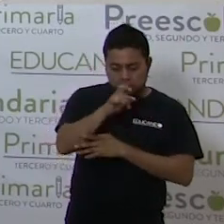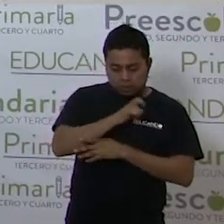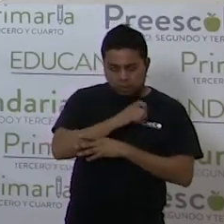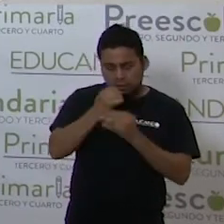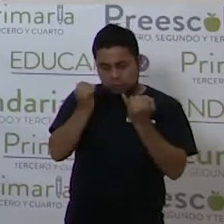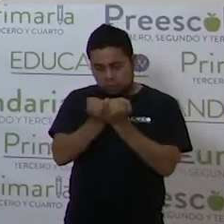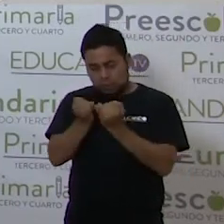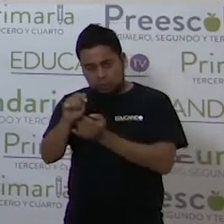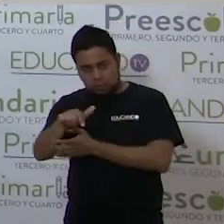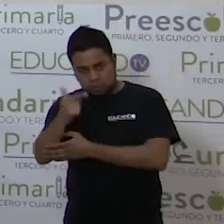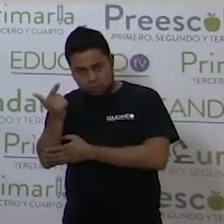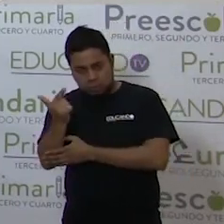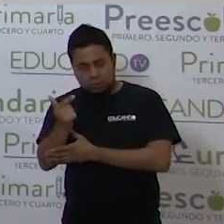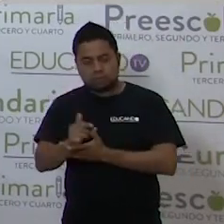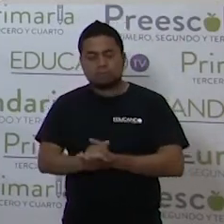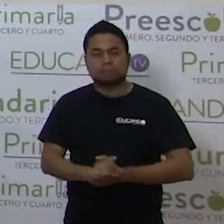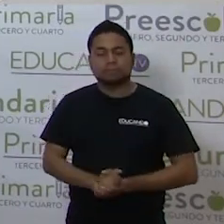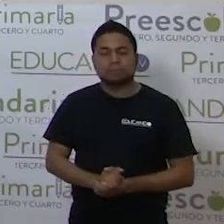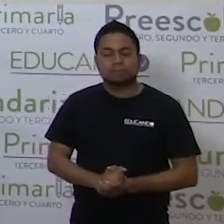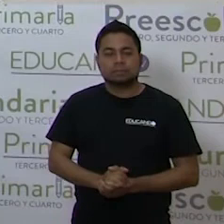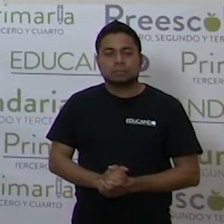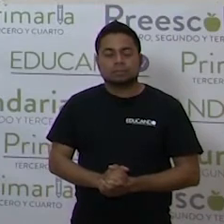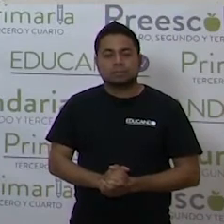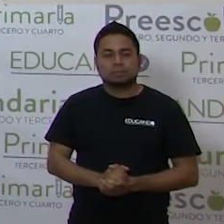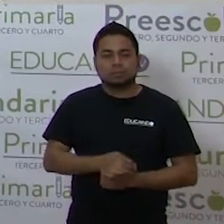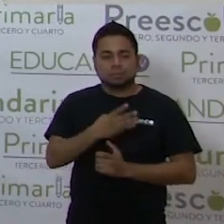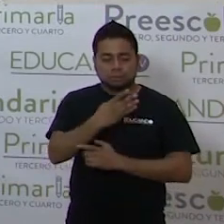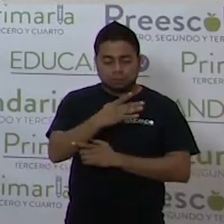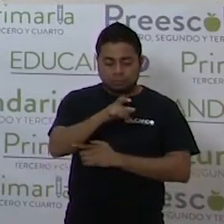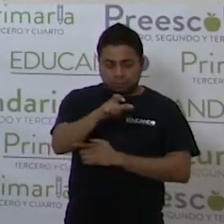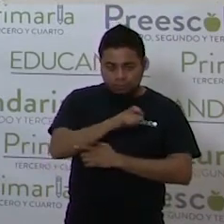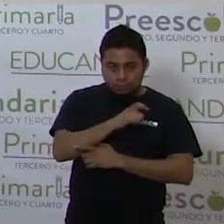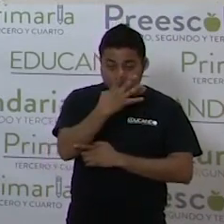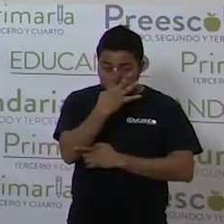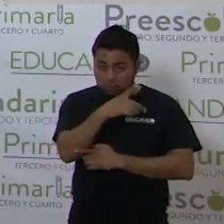igual a 12 tenemos 4 x2